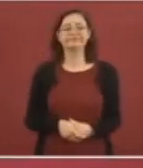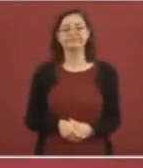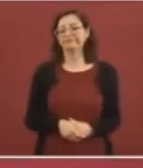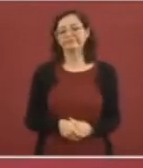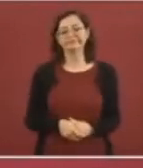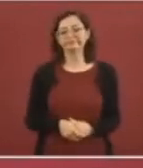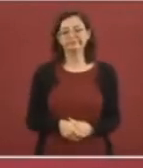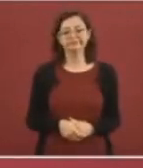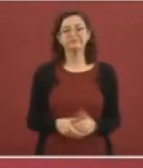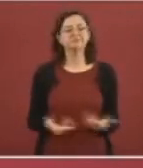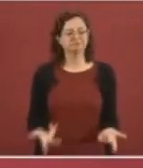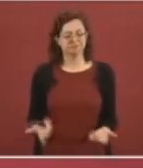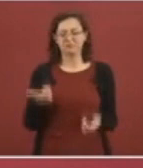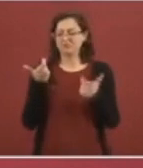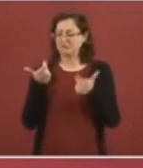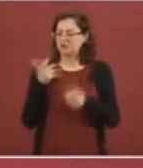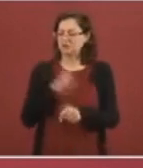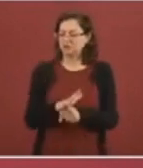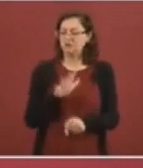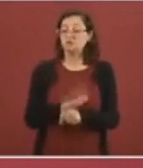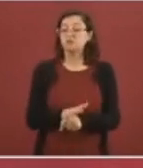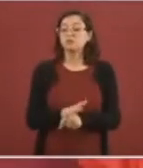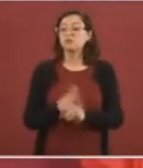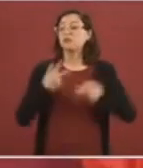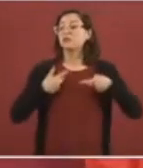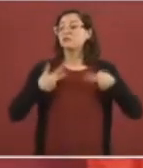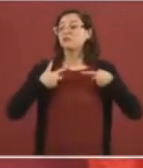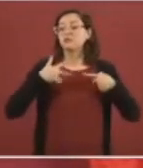suficientes para rescatar al pueblo